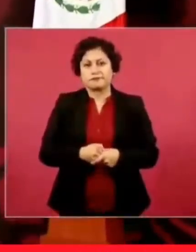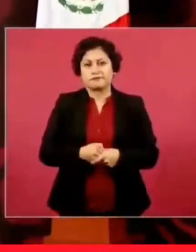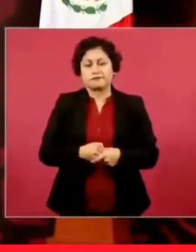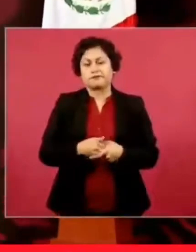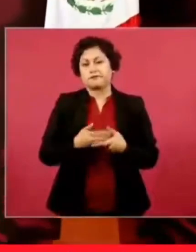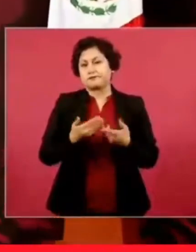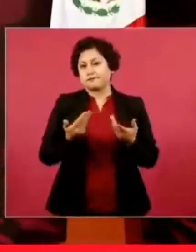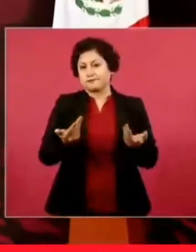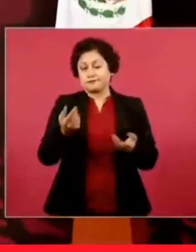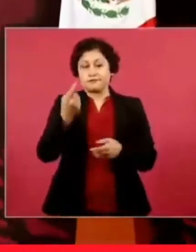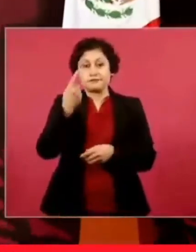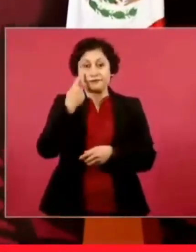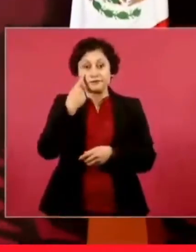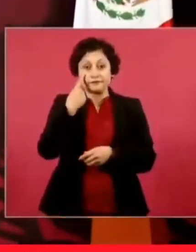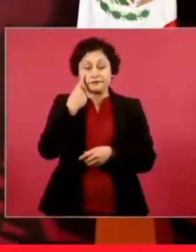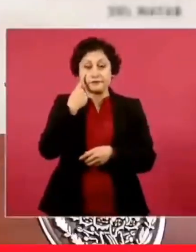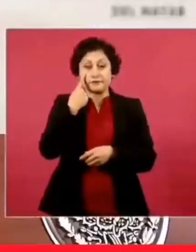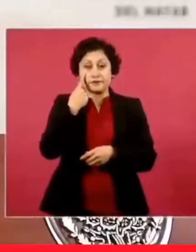gente que